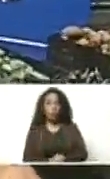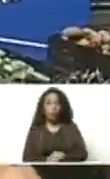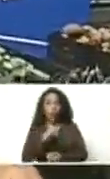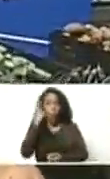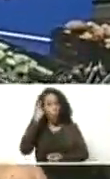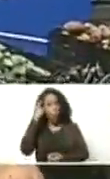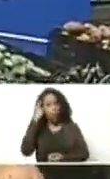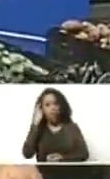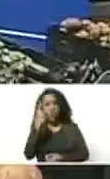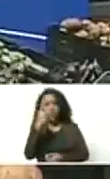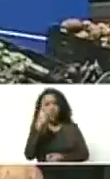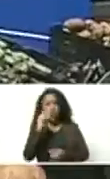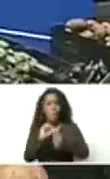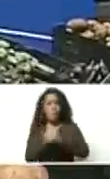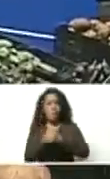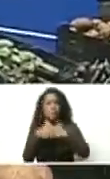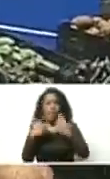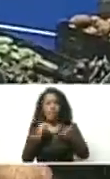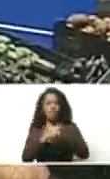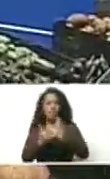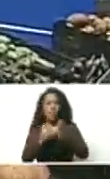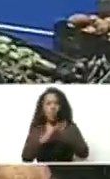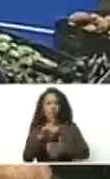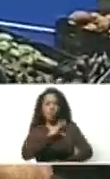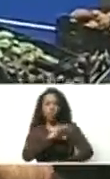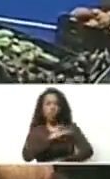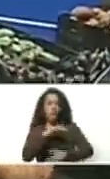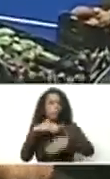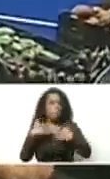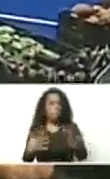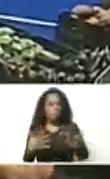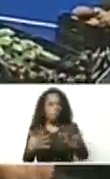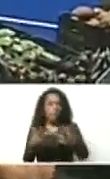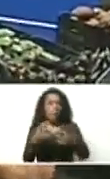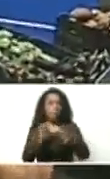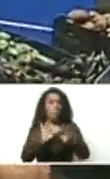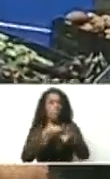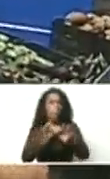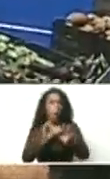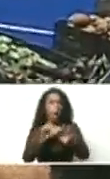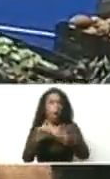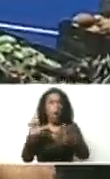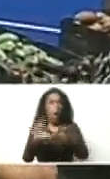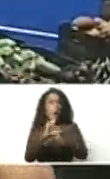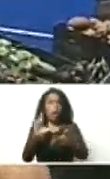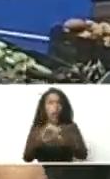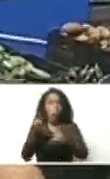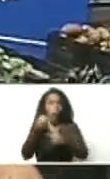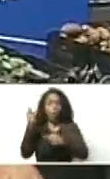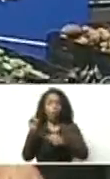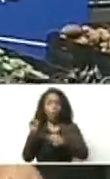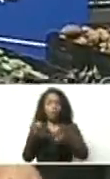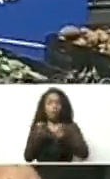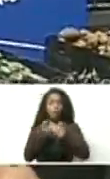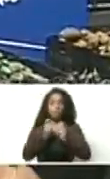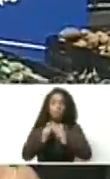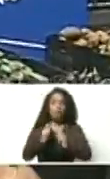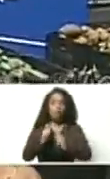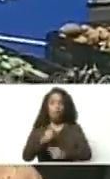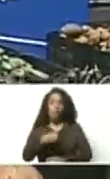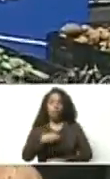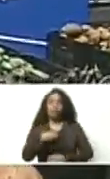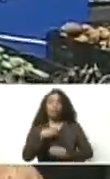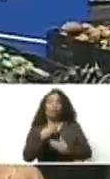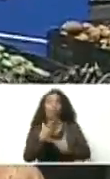sabían ni una papa de qué era el socialismo. E interpretaban los libros de Marx, Engels y Lenin y trataban de vomitarnos